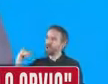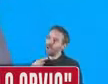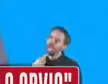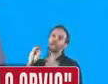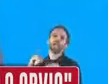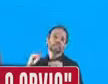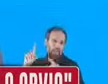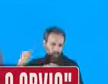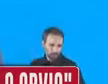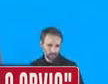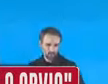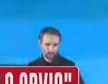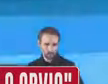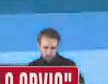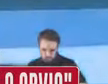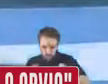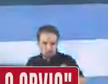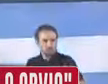chicos se identificaban políticamente